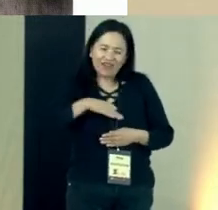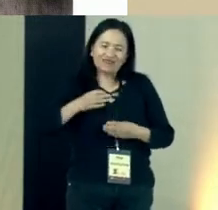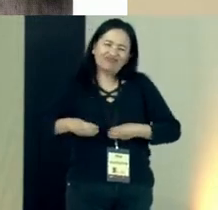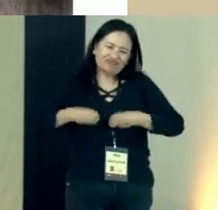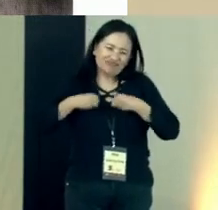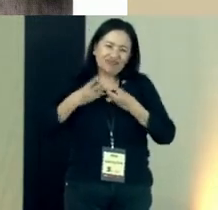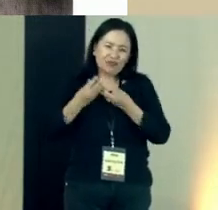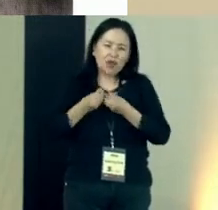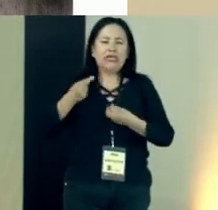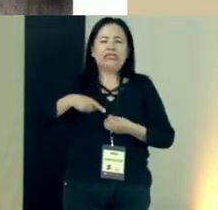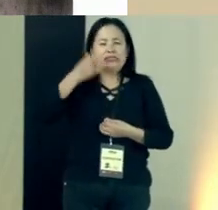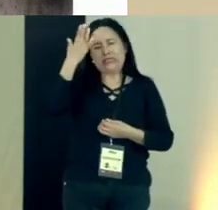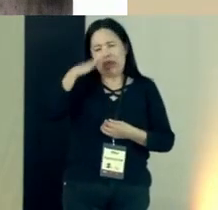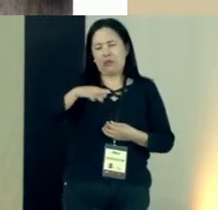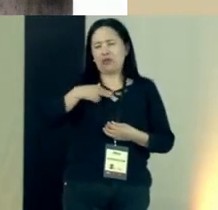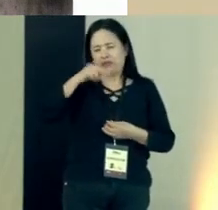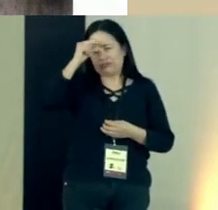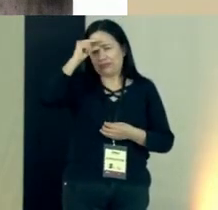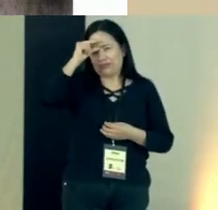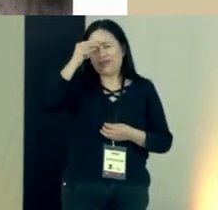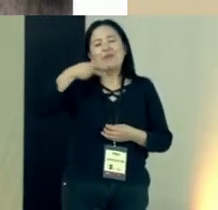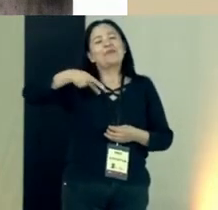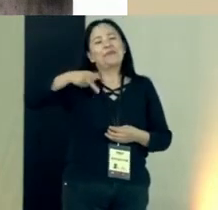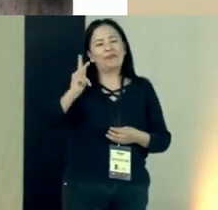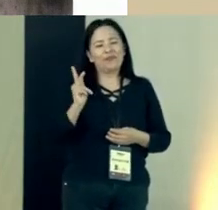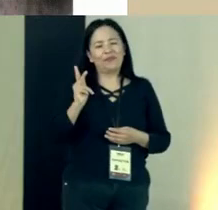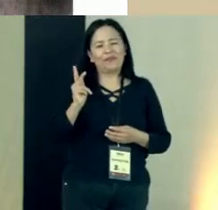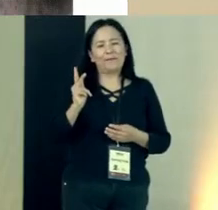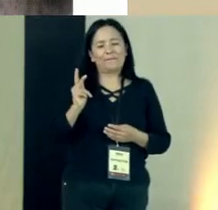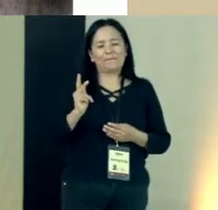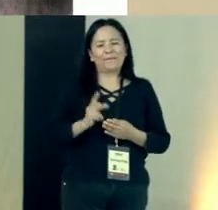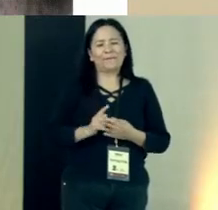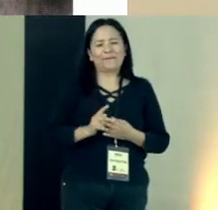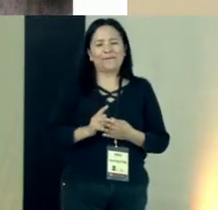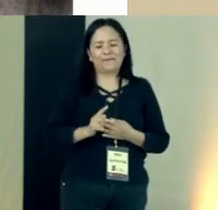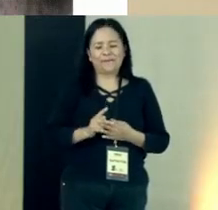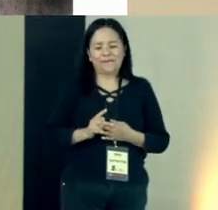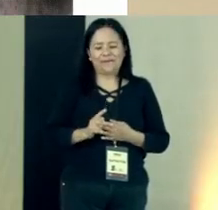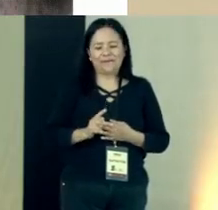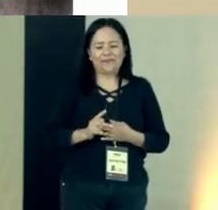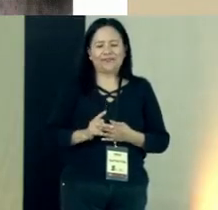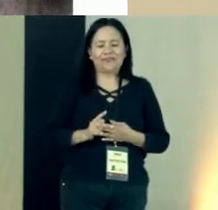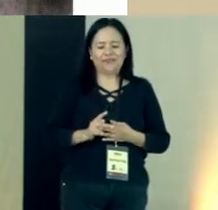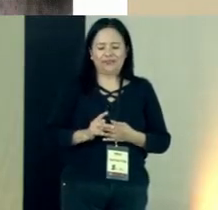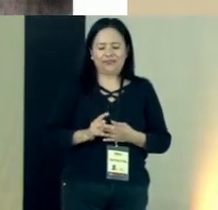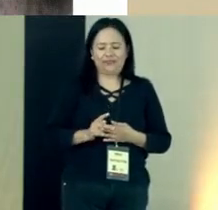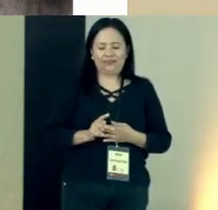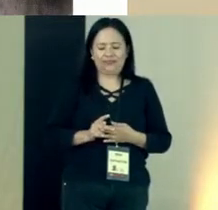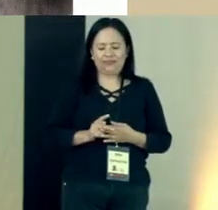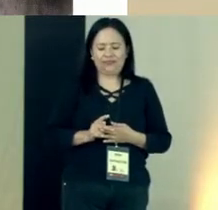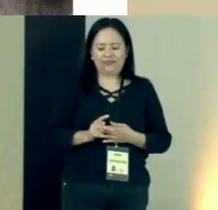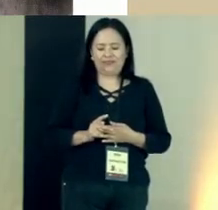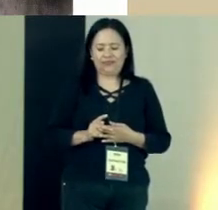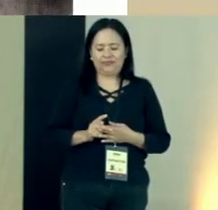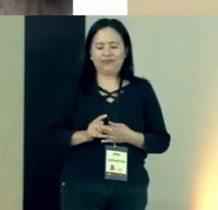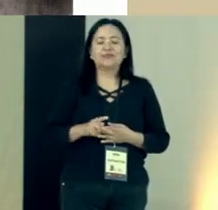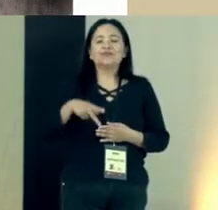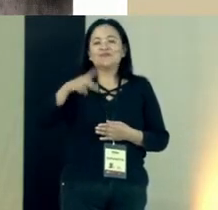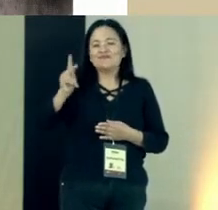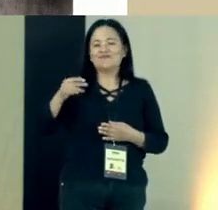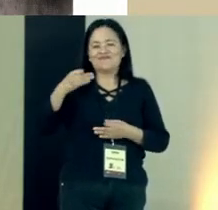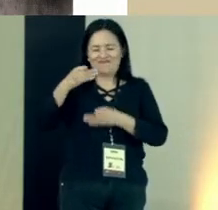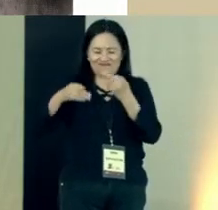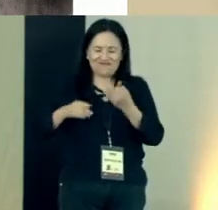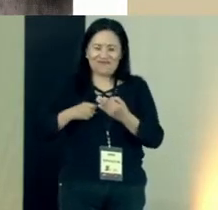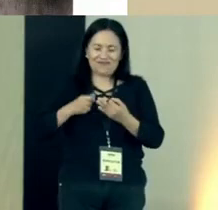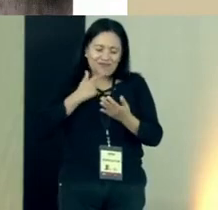Era letrado, pero realmente pues desarrolló esta fascinación, todo